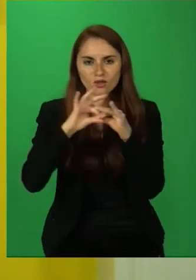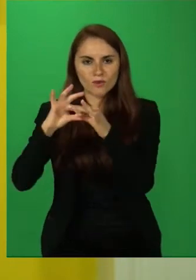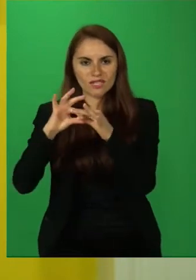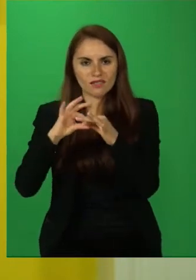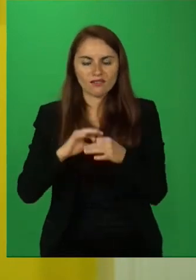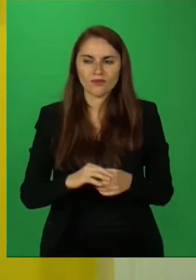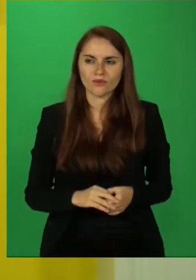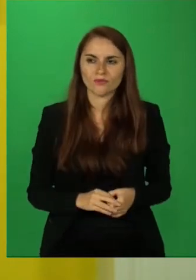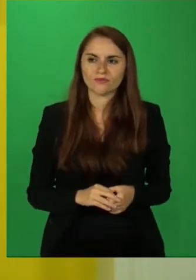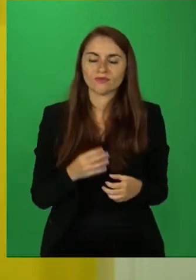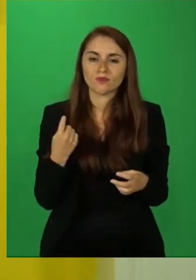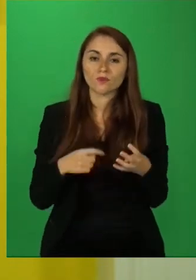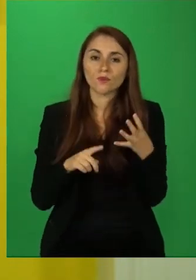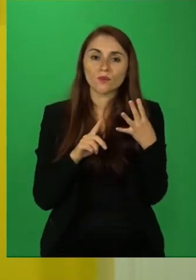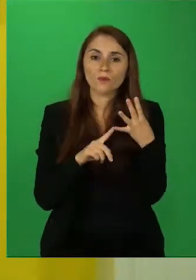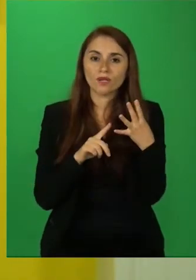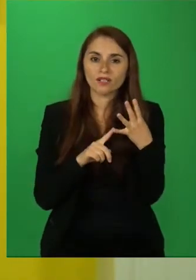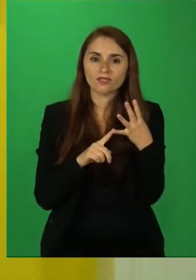cuarto paso.